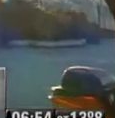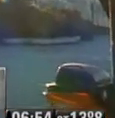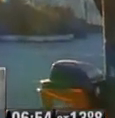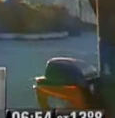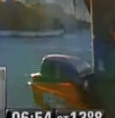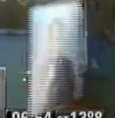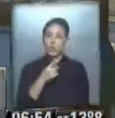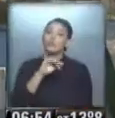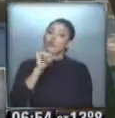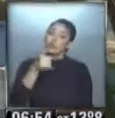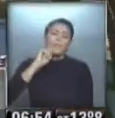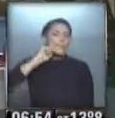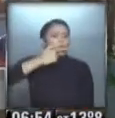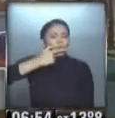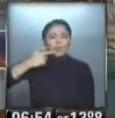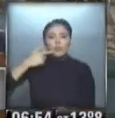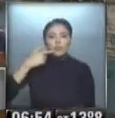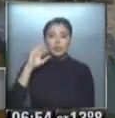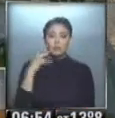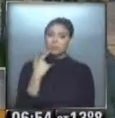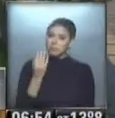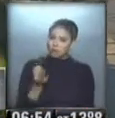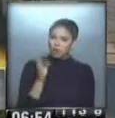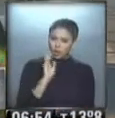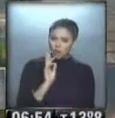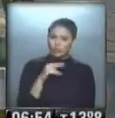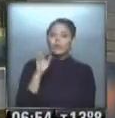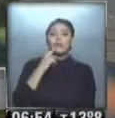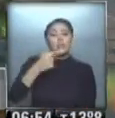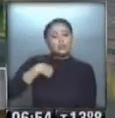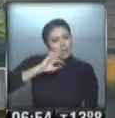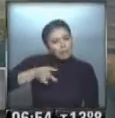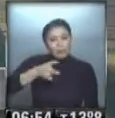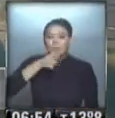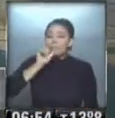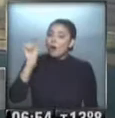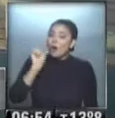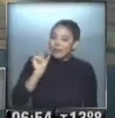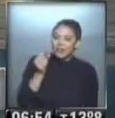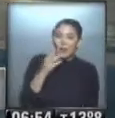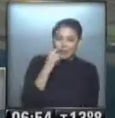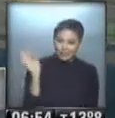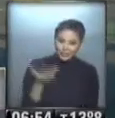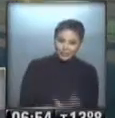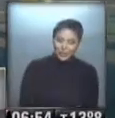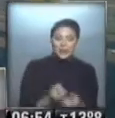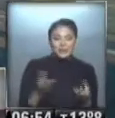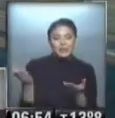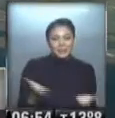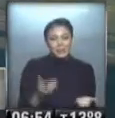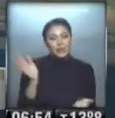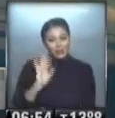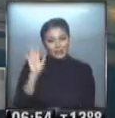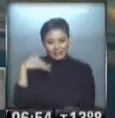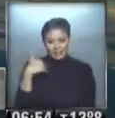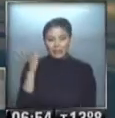¿no, Cari? Ah, deliciosa. Muy buen café, ¿viste, Roberto? Yo también tomé un poquito, ¿eh? Buen día cafecito para todos. Bienvenidos, hola